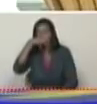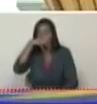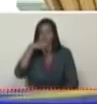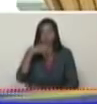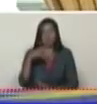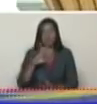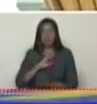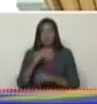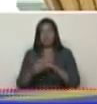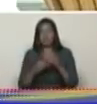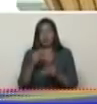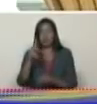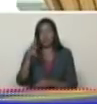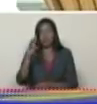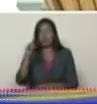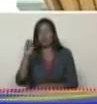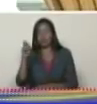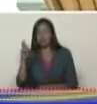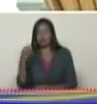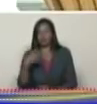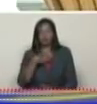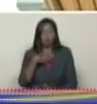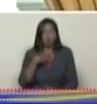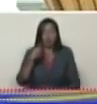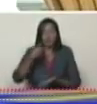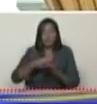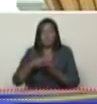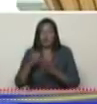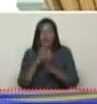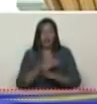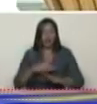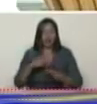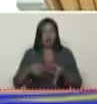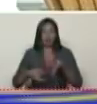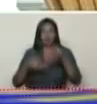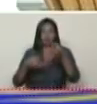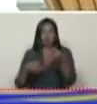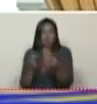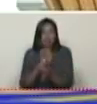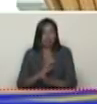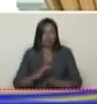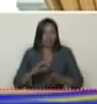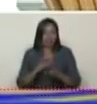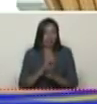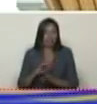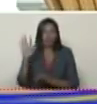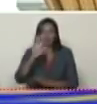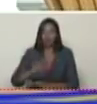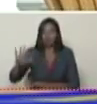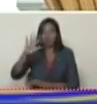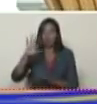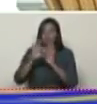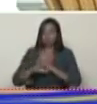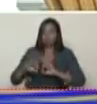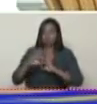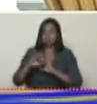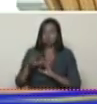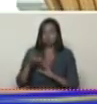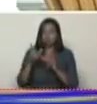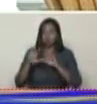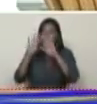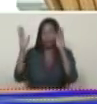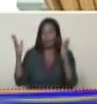PDVSA, PDVSA no puede pagar ninguna factura en ningún lugar de ese